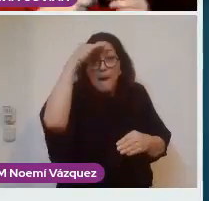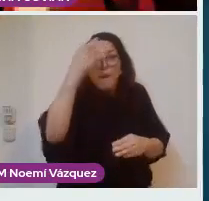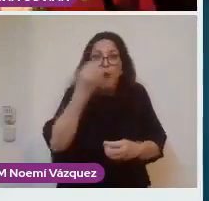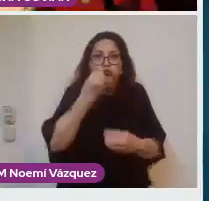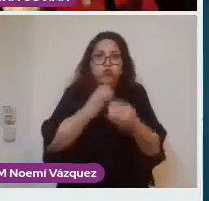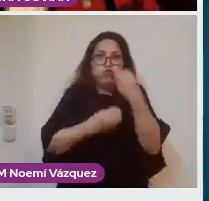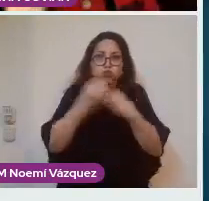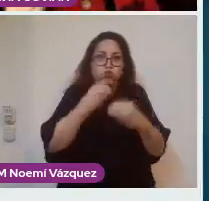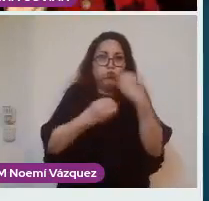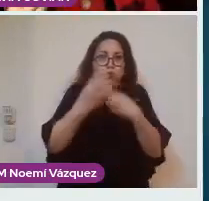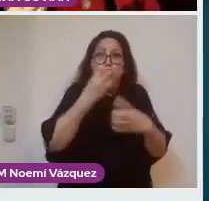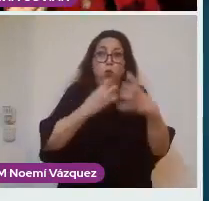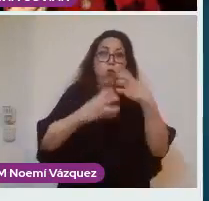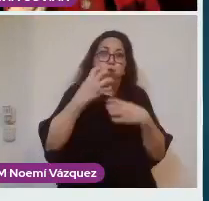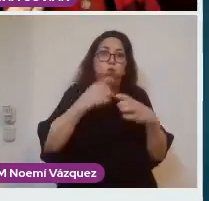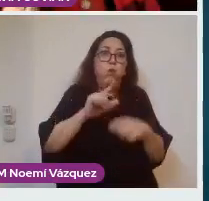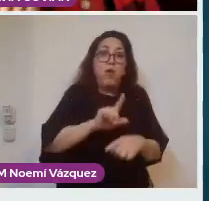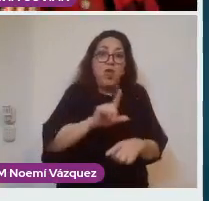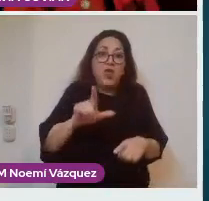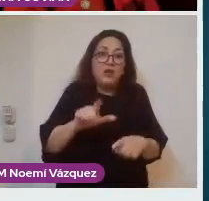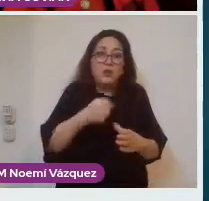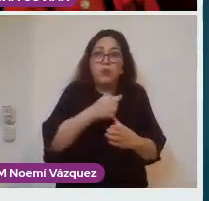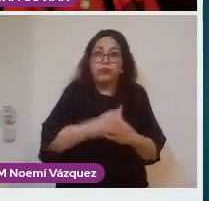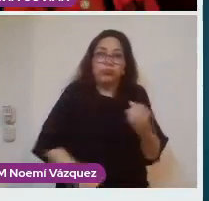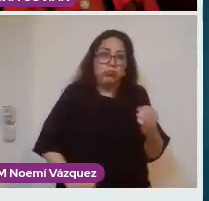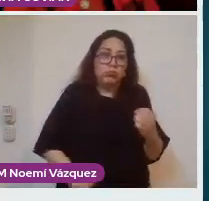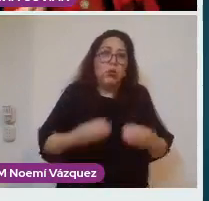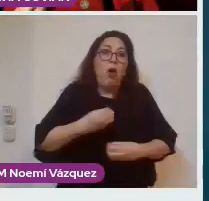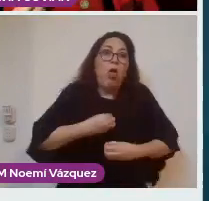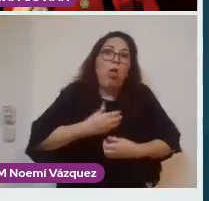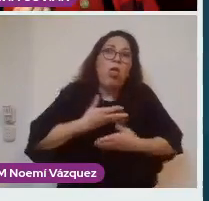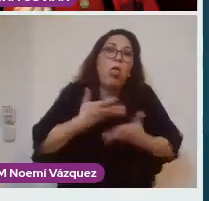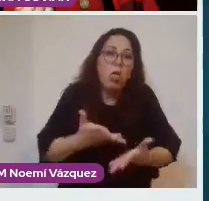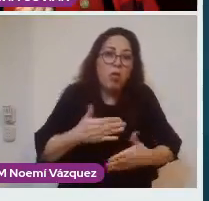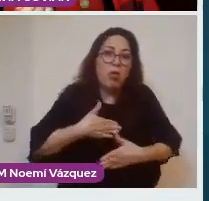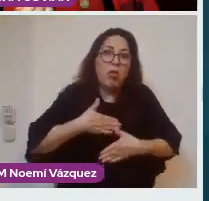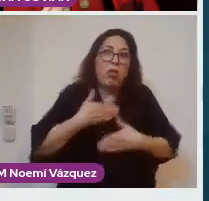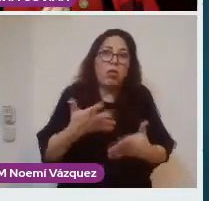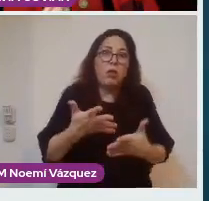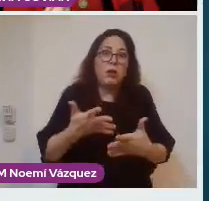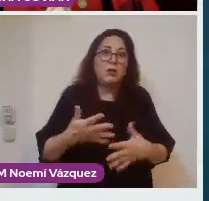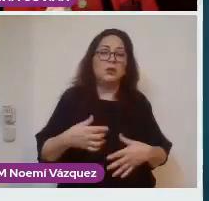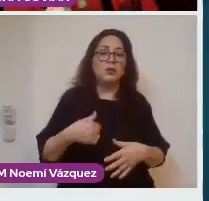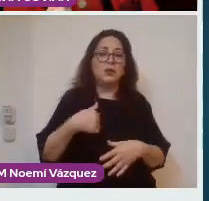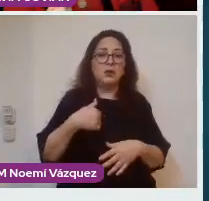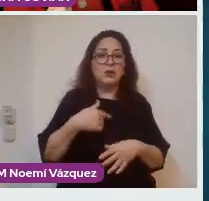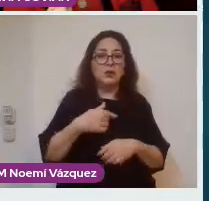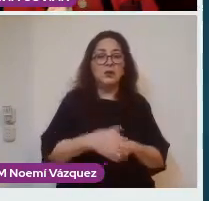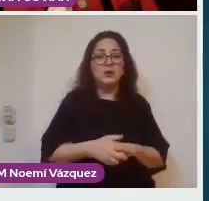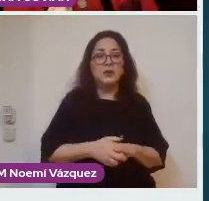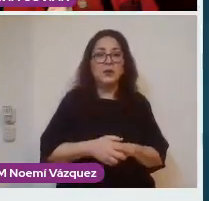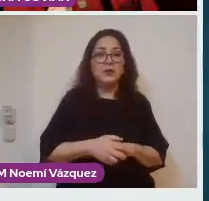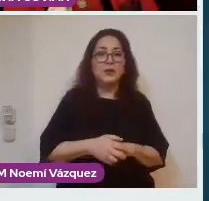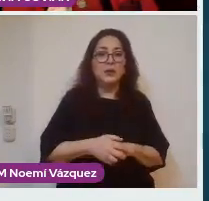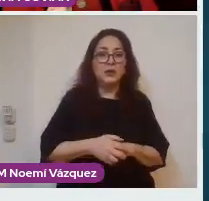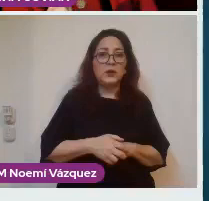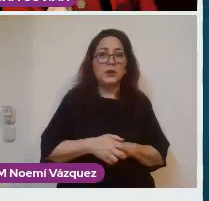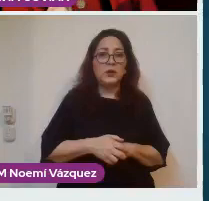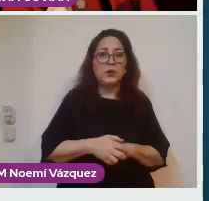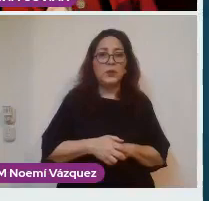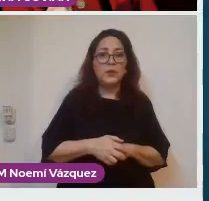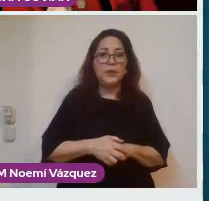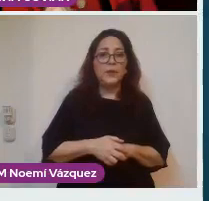algo emocional que tienen que cumplir, porque este sistema nos empuja, nos presiona de esa manera. Y